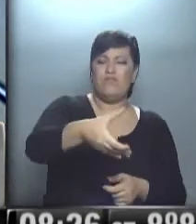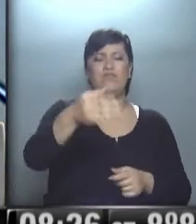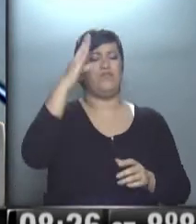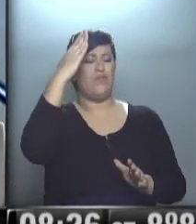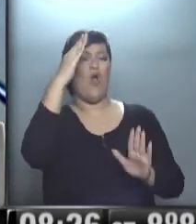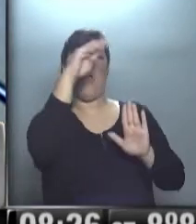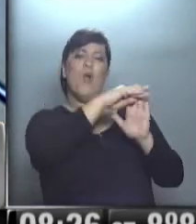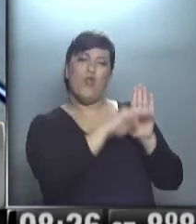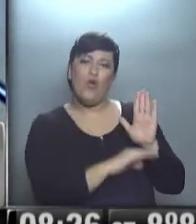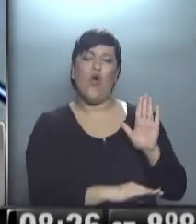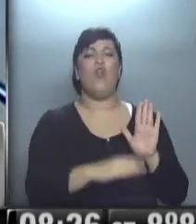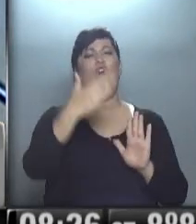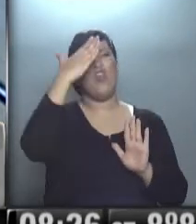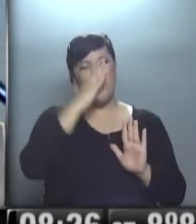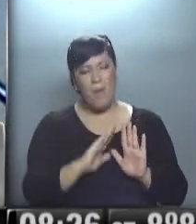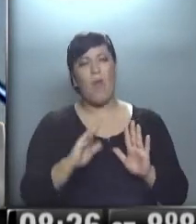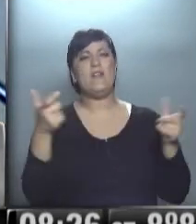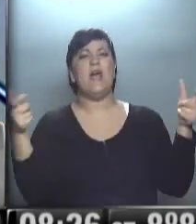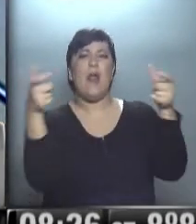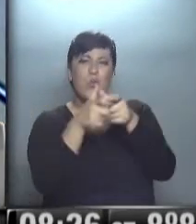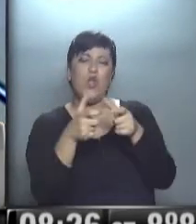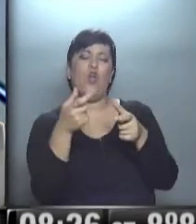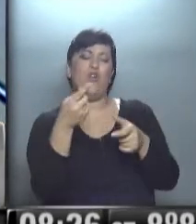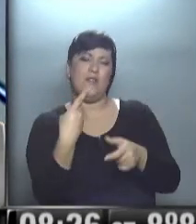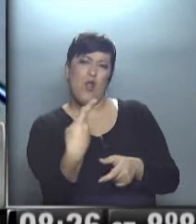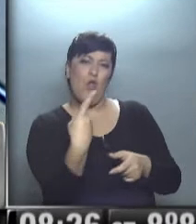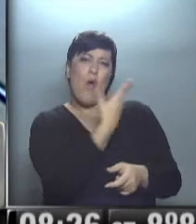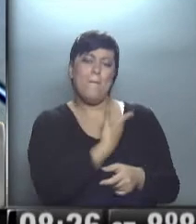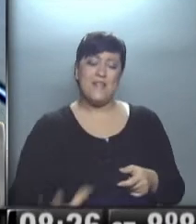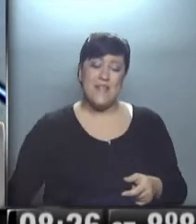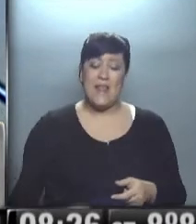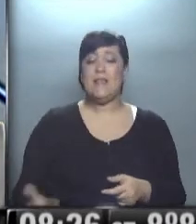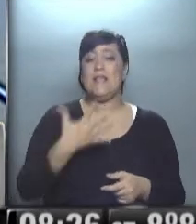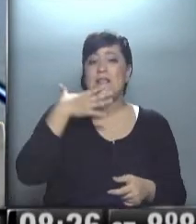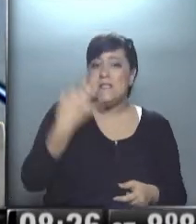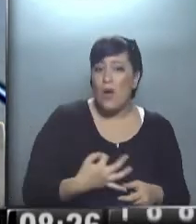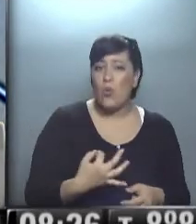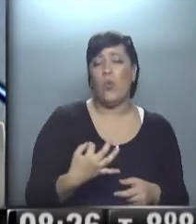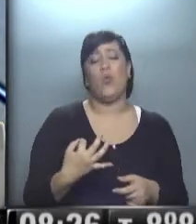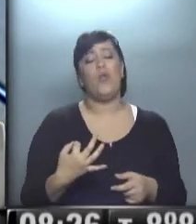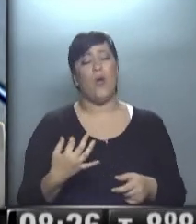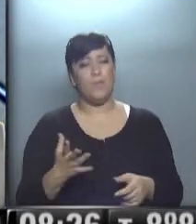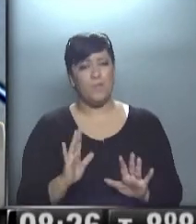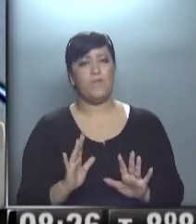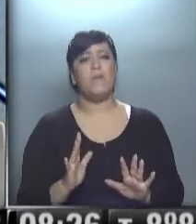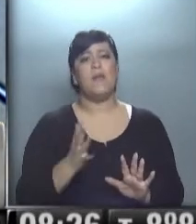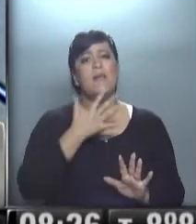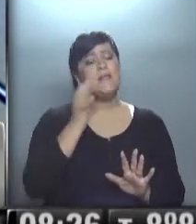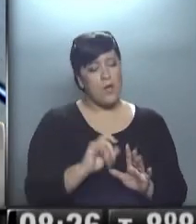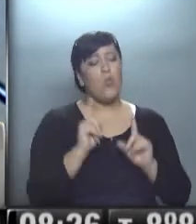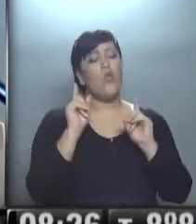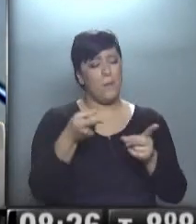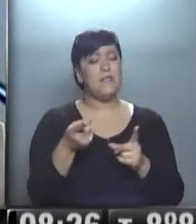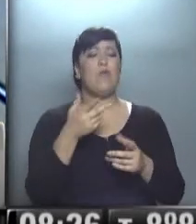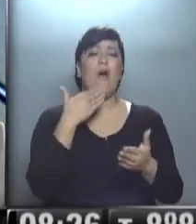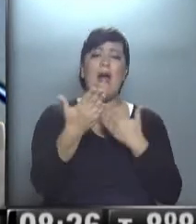después una reunión bilateral entre ambos presidentes seguramente el abordaje de la agenda internacional formará parte de esto